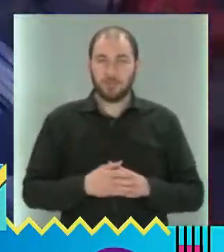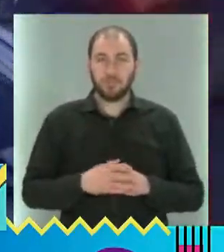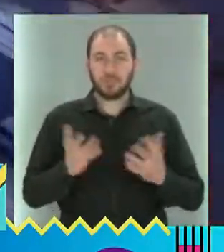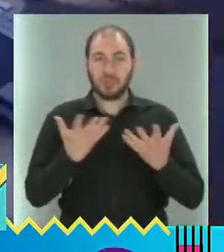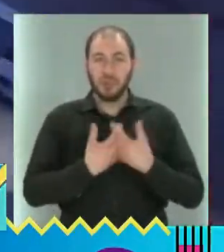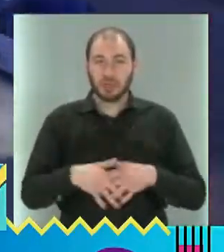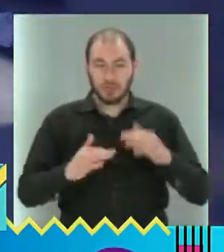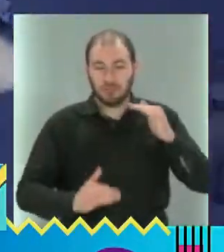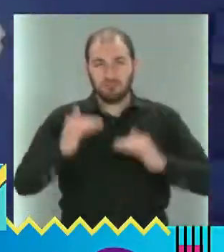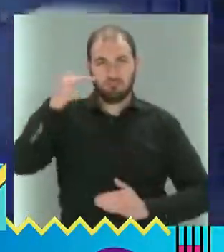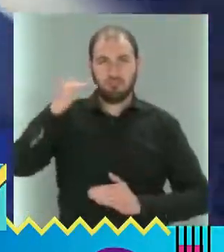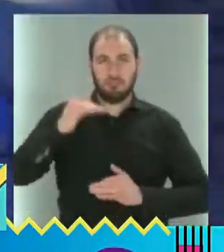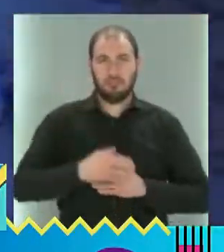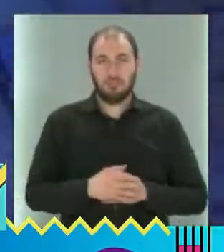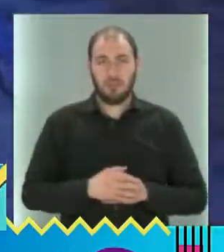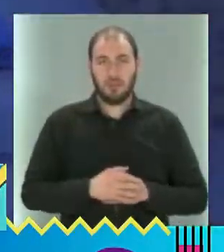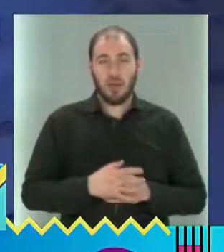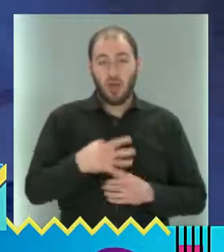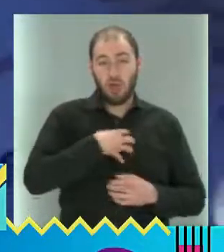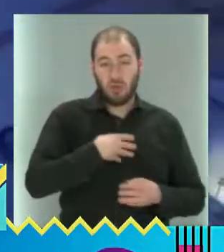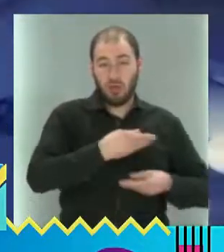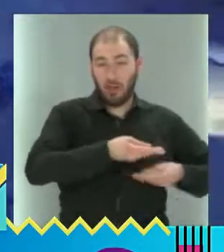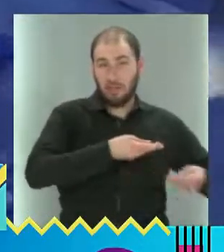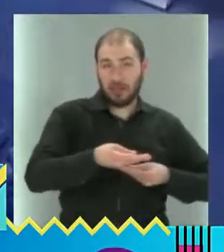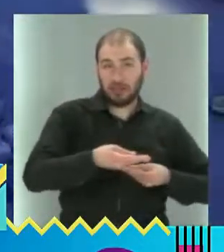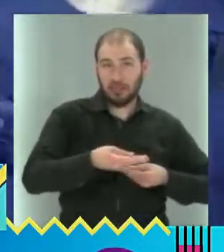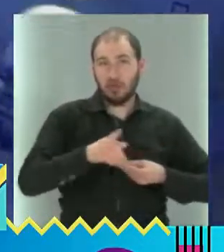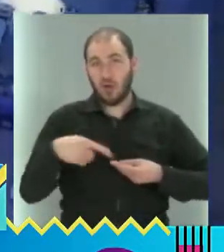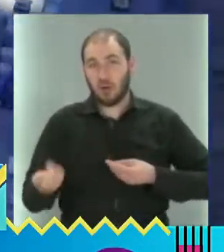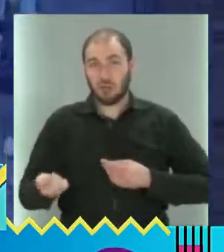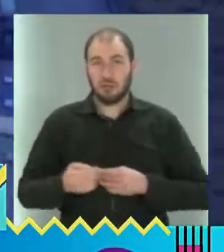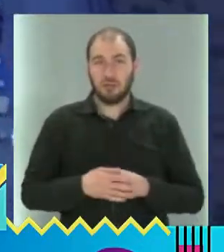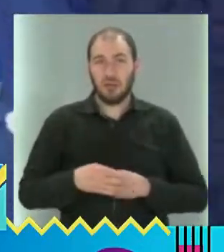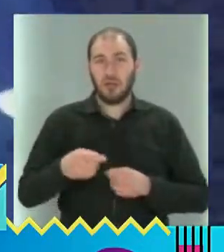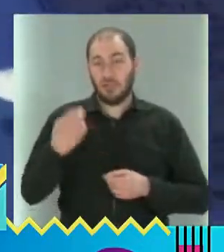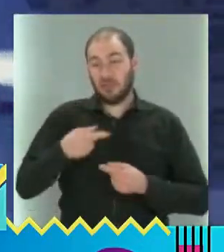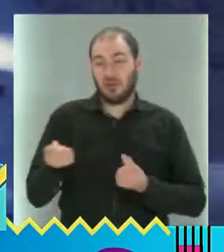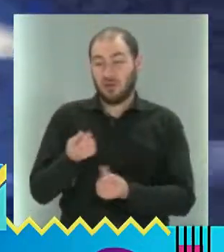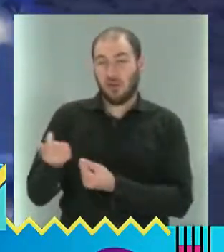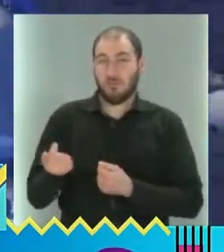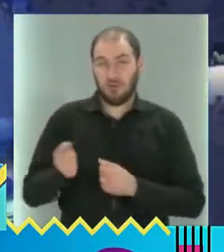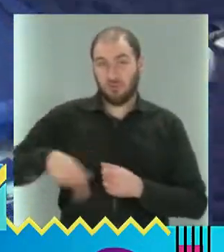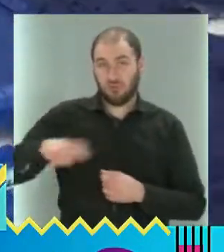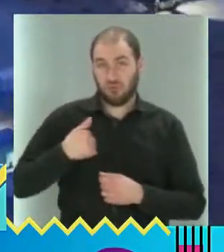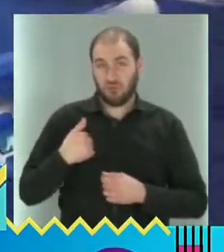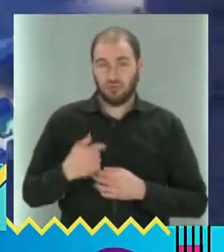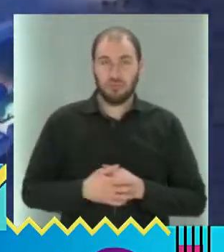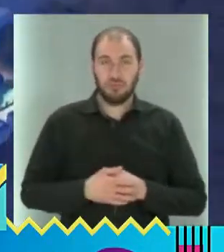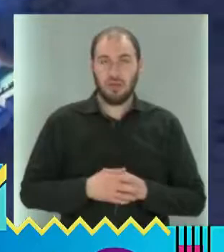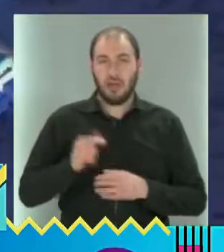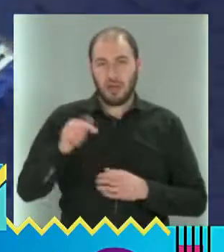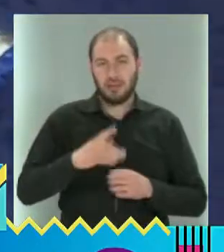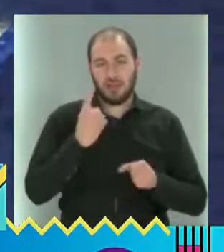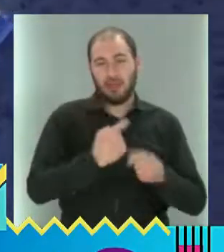relación desigual entre los dueños de las empresas y los consumidores que somos nosotros. Esa es una